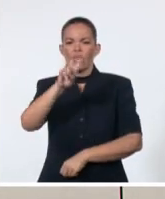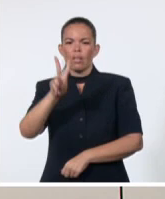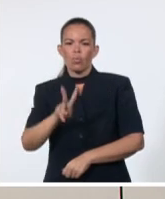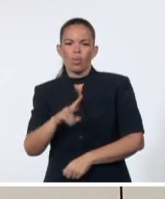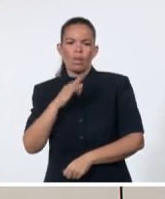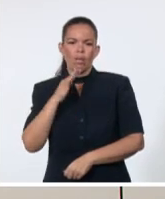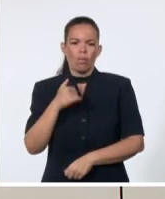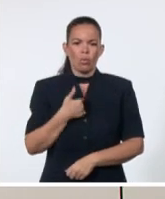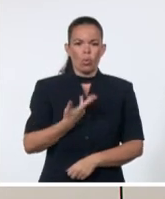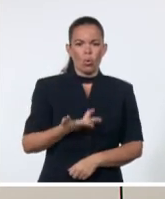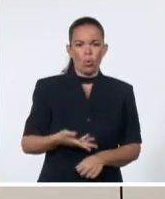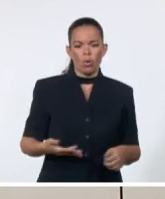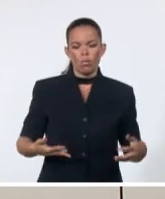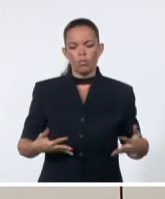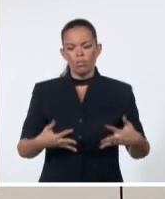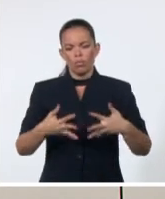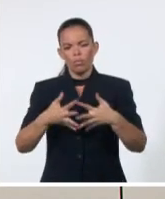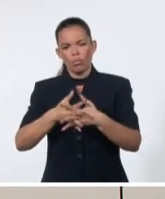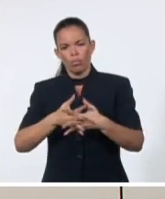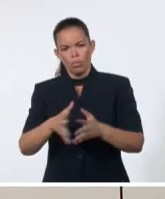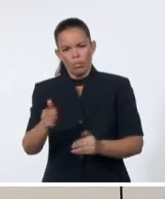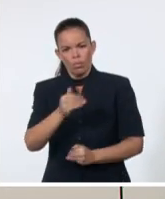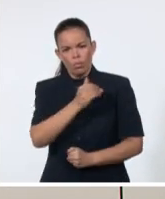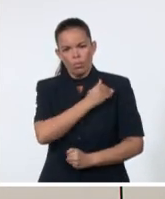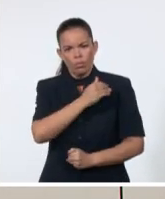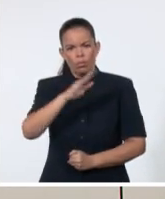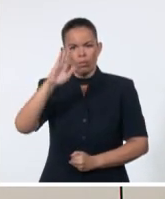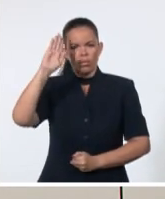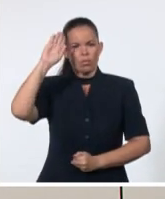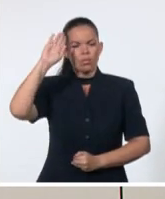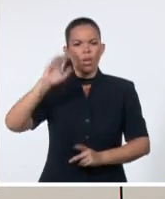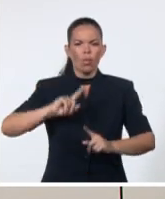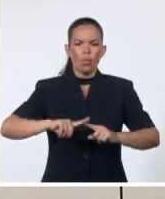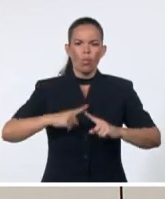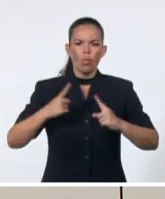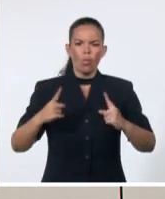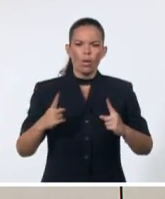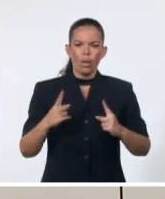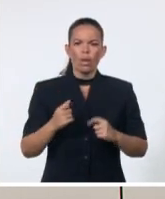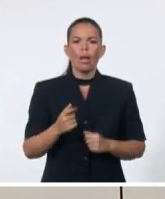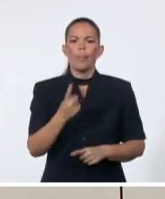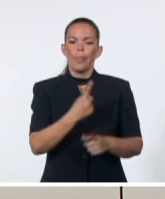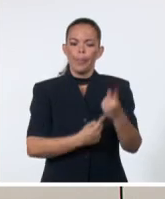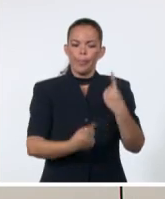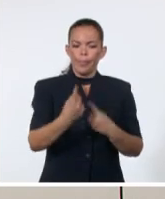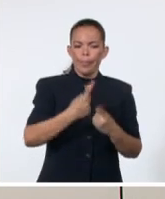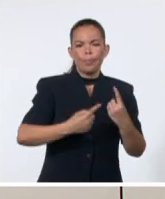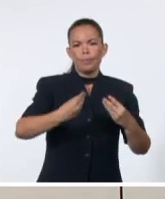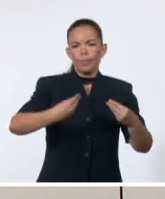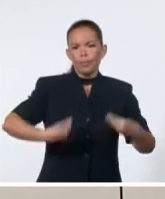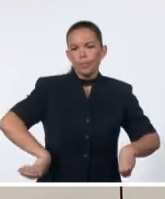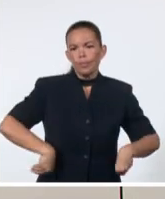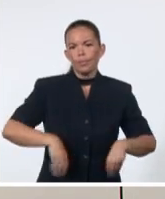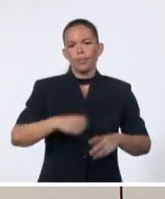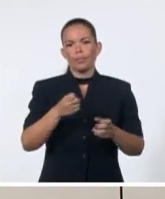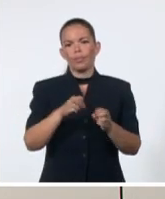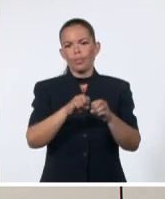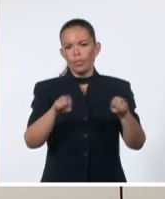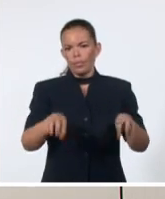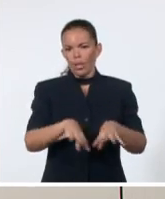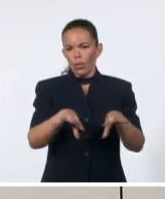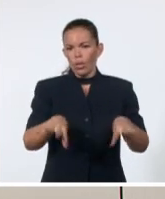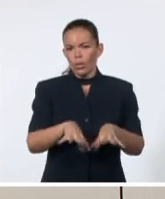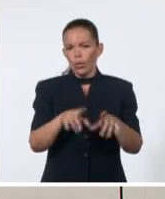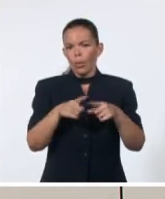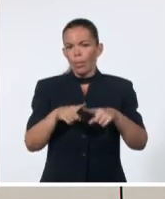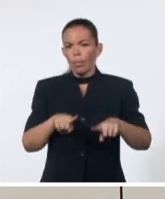fuerzas revolucionarias y chavistas que se han sacudido de algunos oportunistas frente a una oposición cada vez más